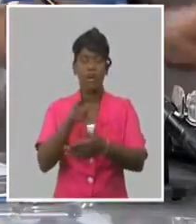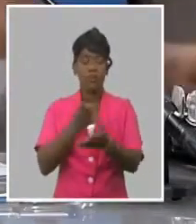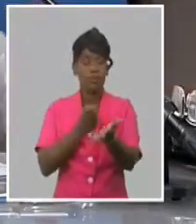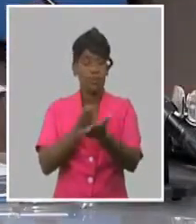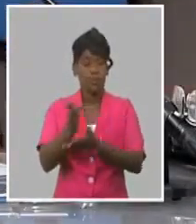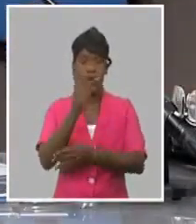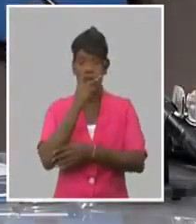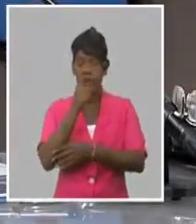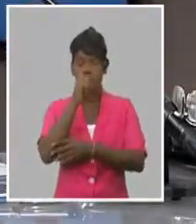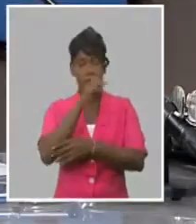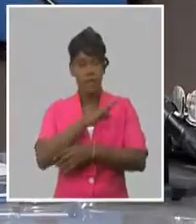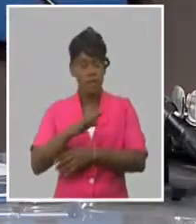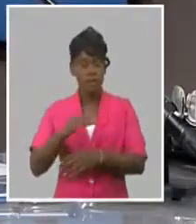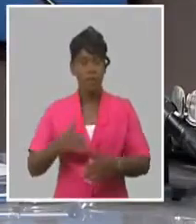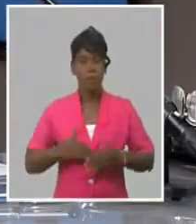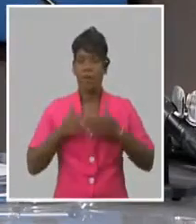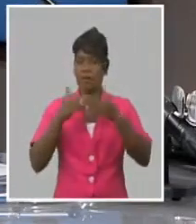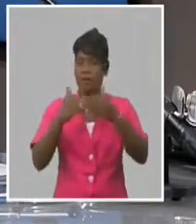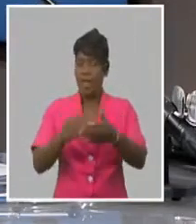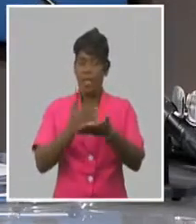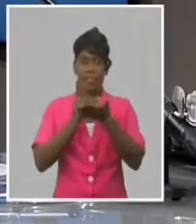embarazadas, para el primer momento.